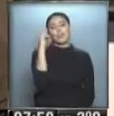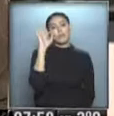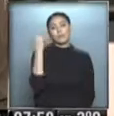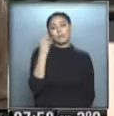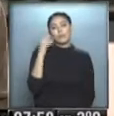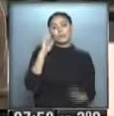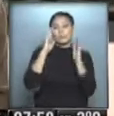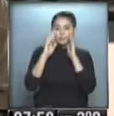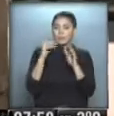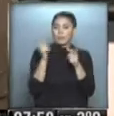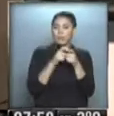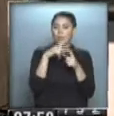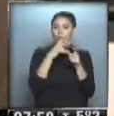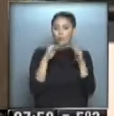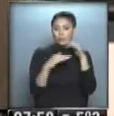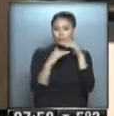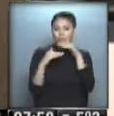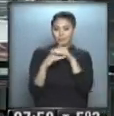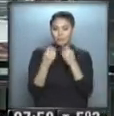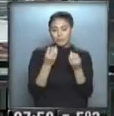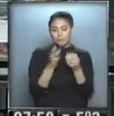aprendices fuera de línea es una muy buena opción gracias